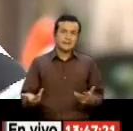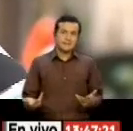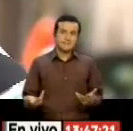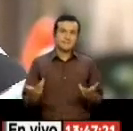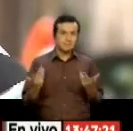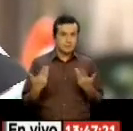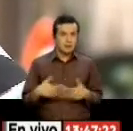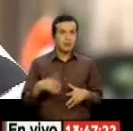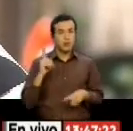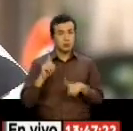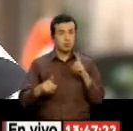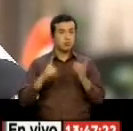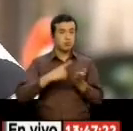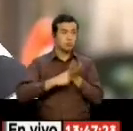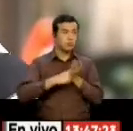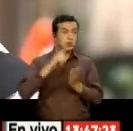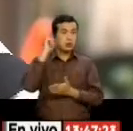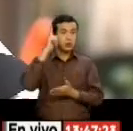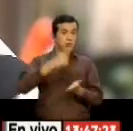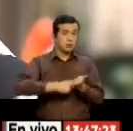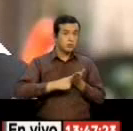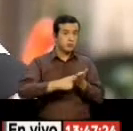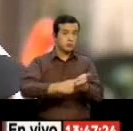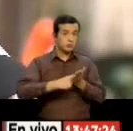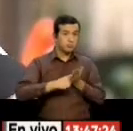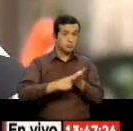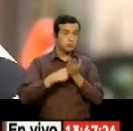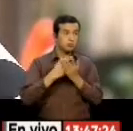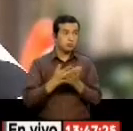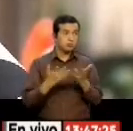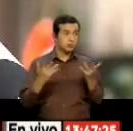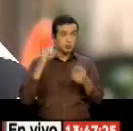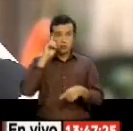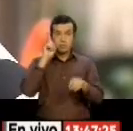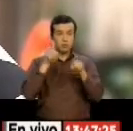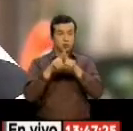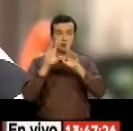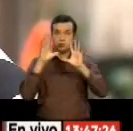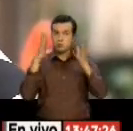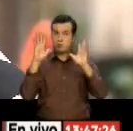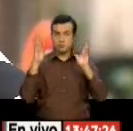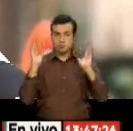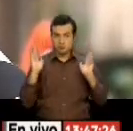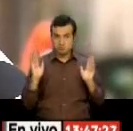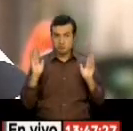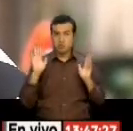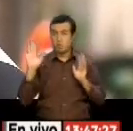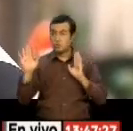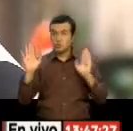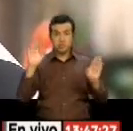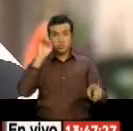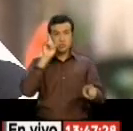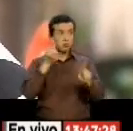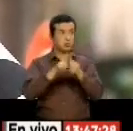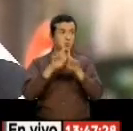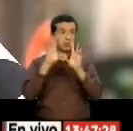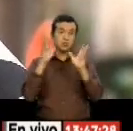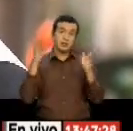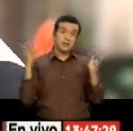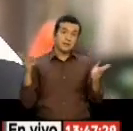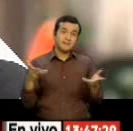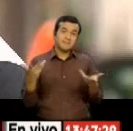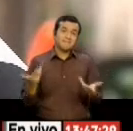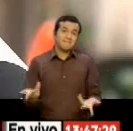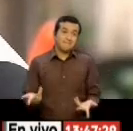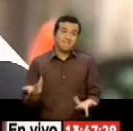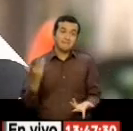hemos tenido algunas reuniones con los dirigentes, lo cual no nos ponemos de acuerdo ninguno de los dos. Y como te dije,